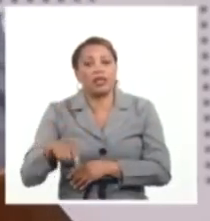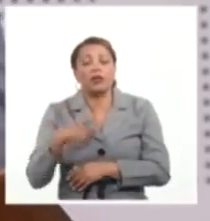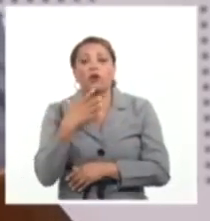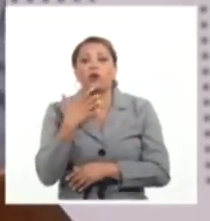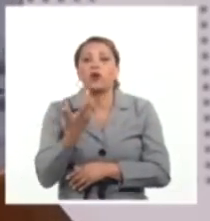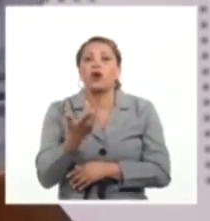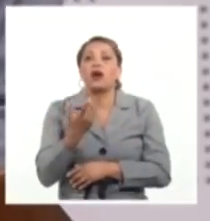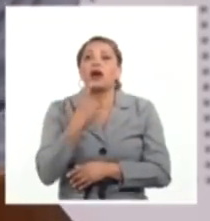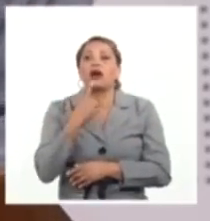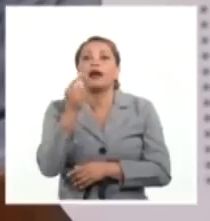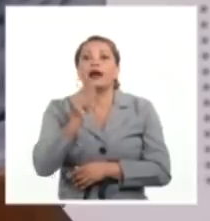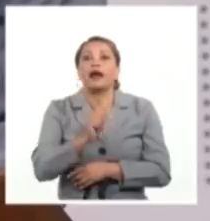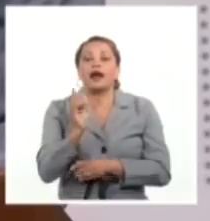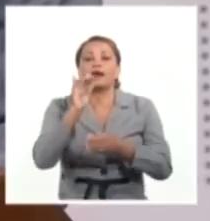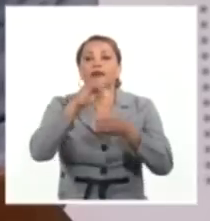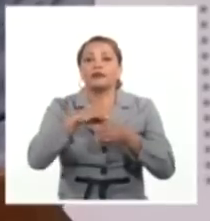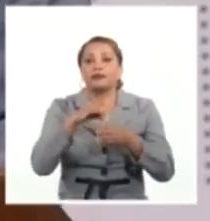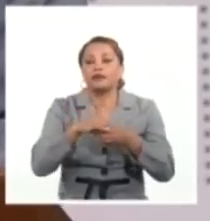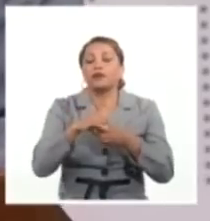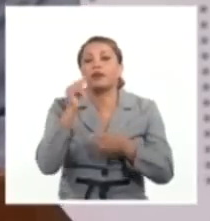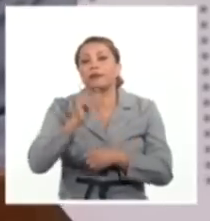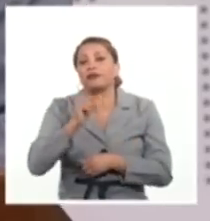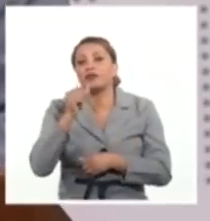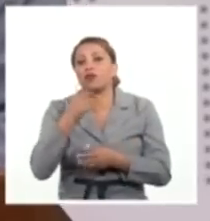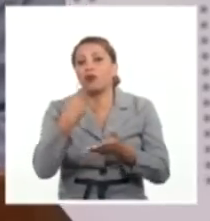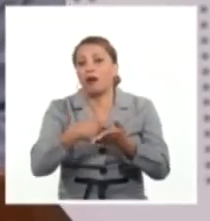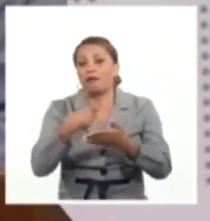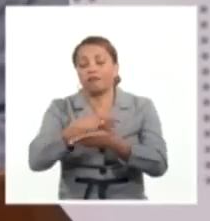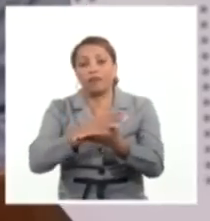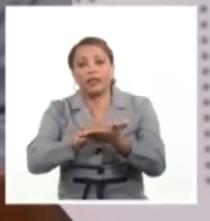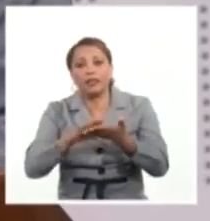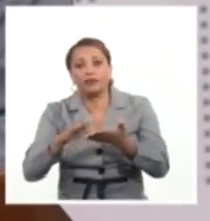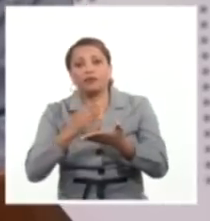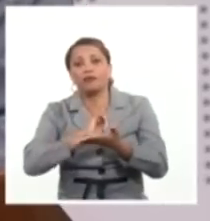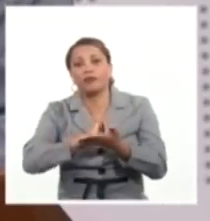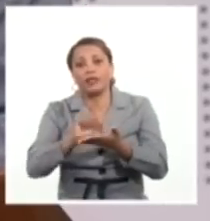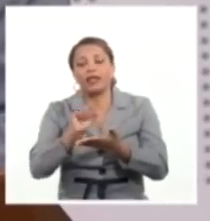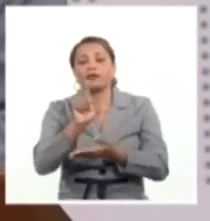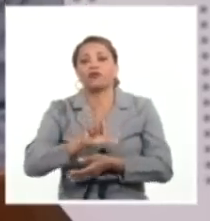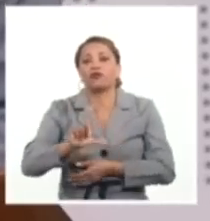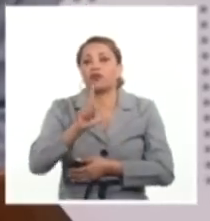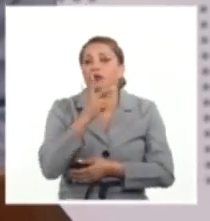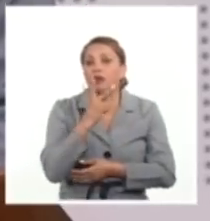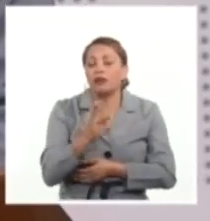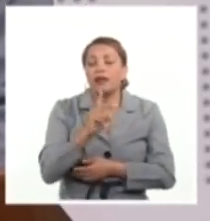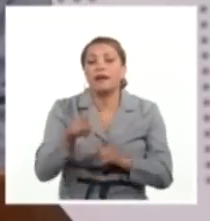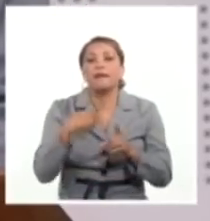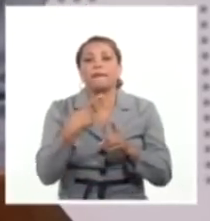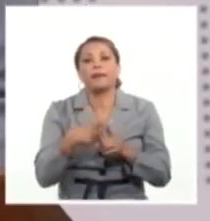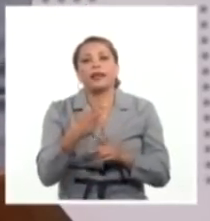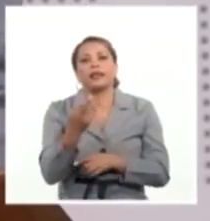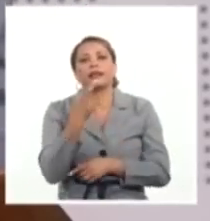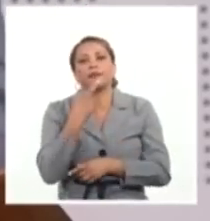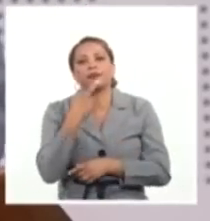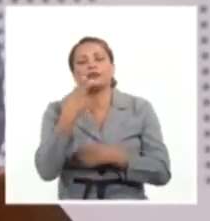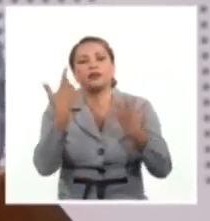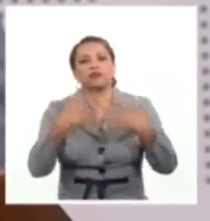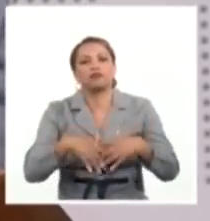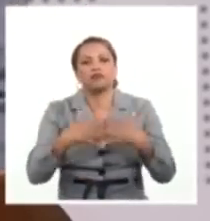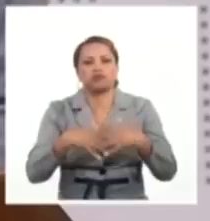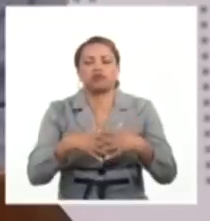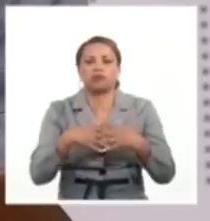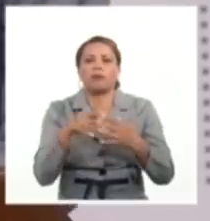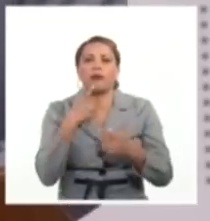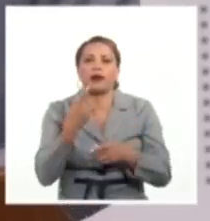de personas naturales sin respaldo productivo, la parcial dolarización de la economía y la débil respuesta productiva para